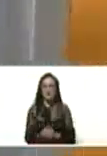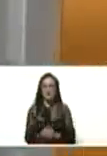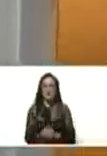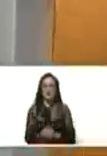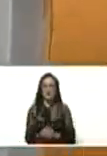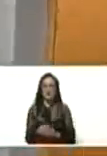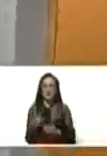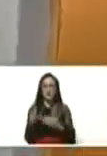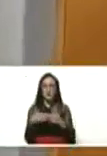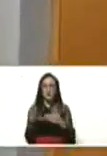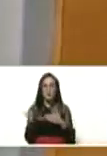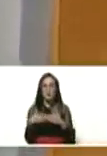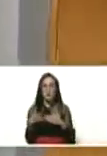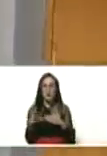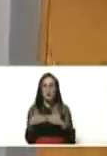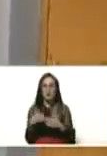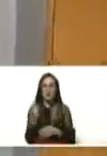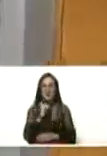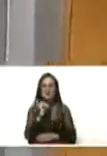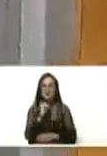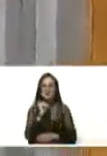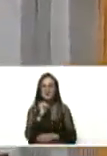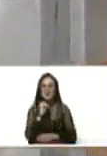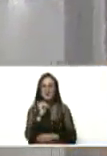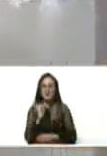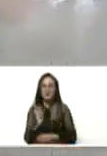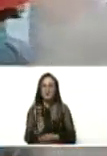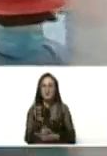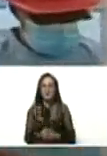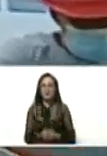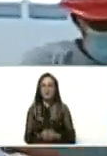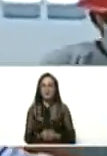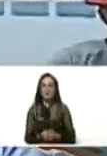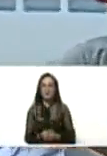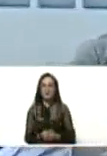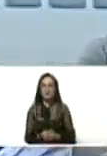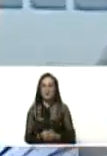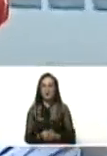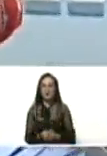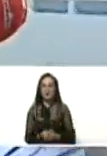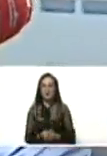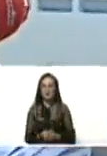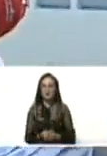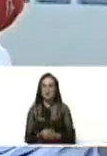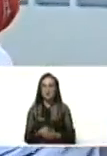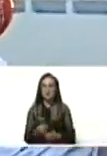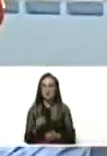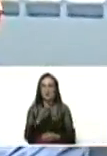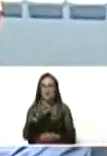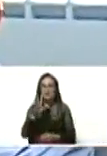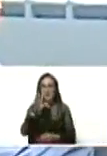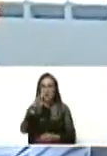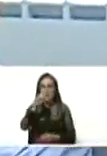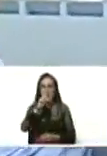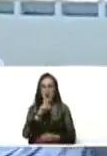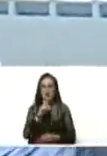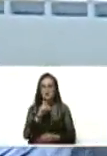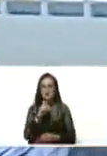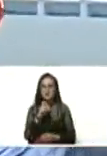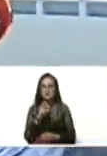son puertas muy antiguas. Esta puerta me recuerda hace 40, 45 años. Estos son